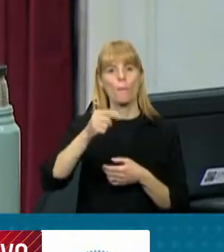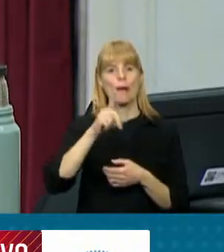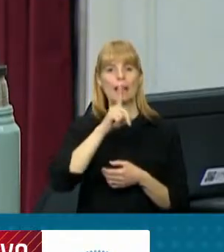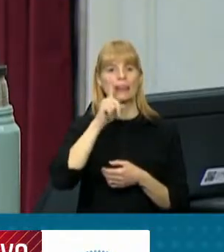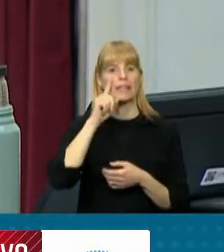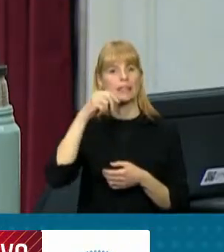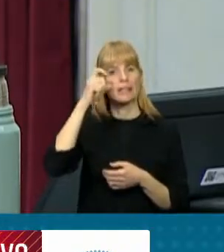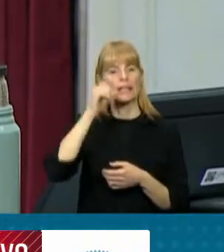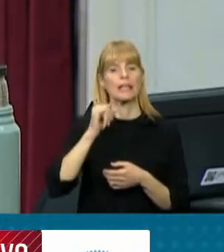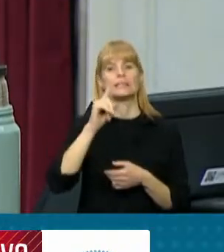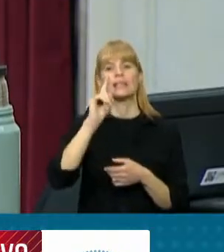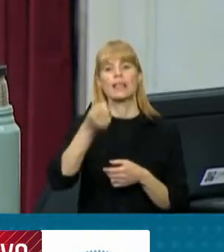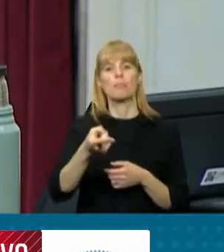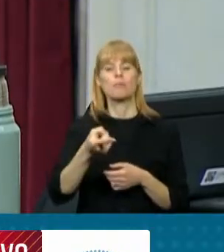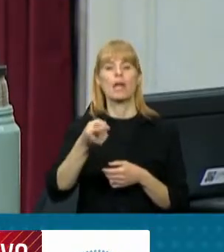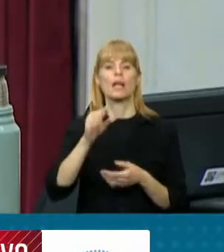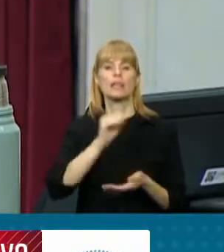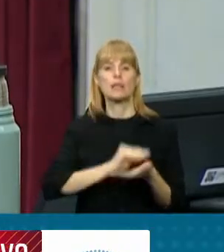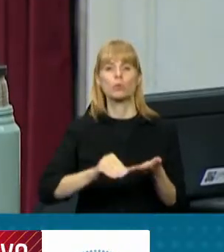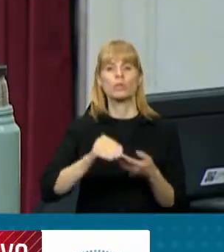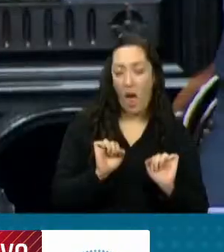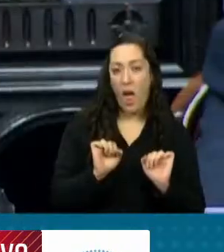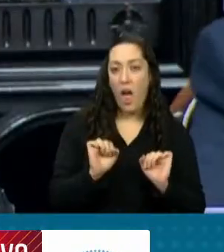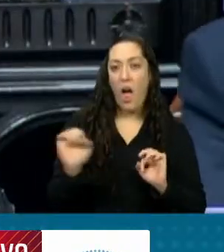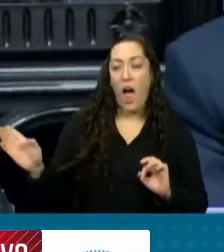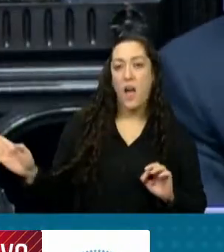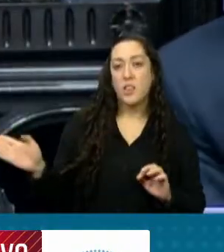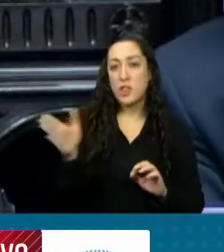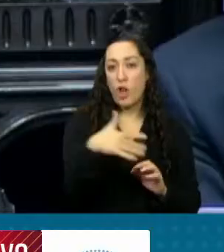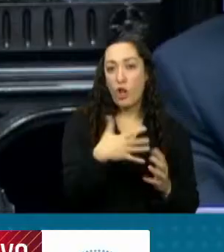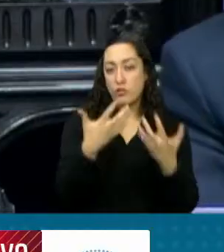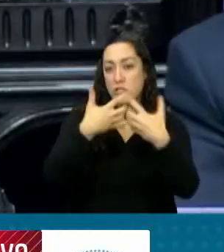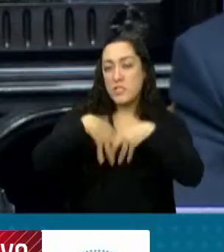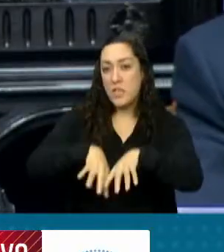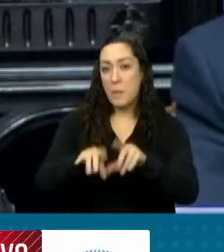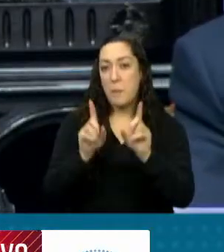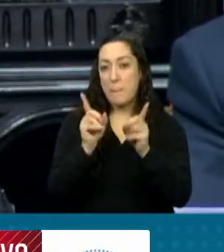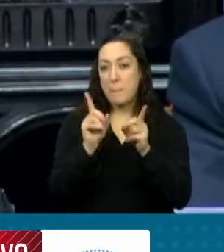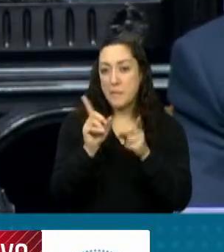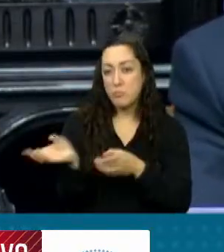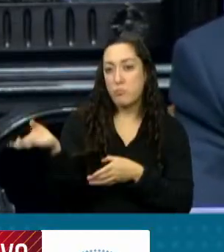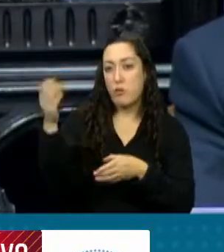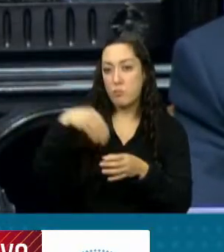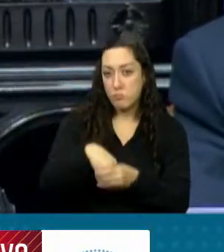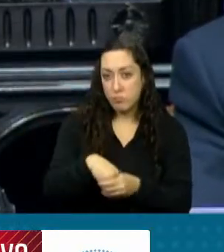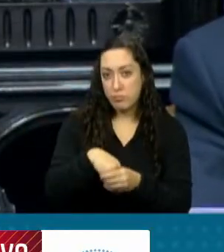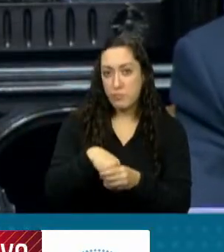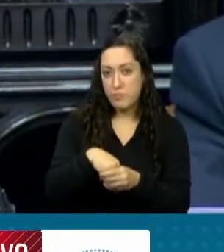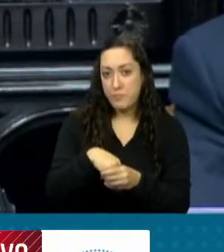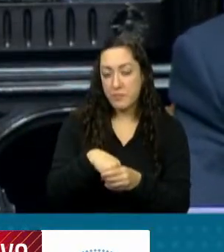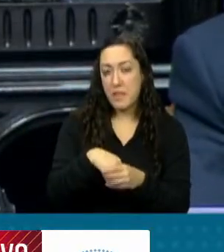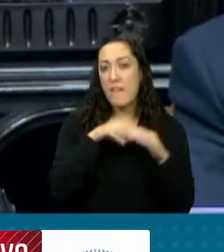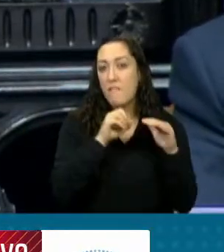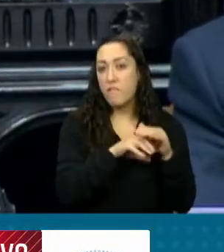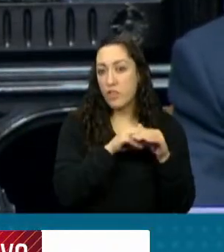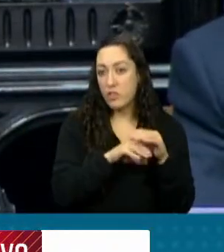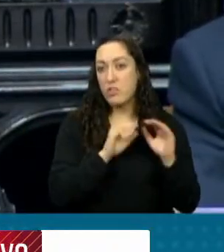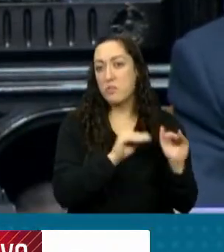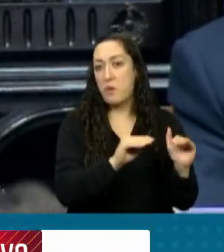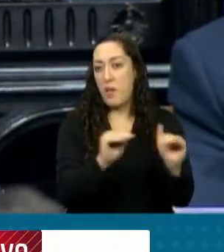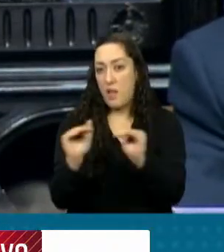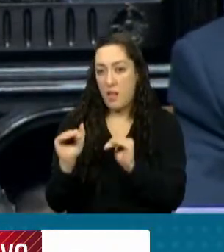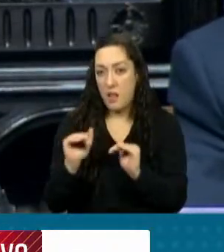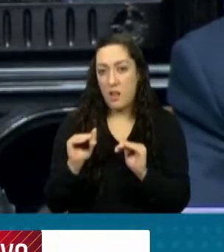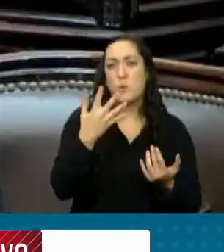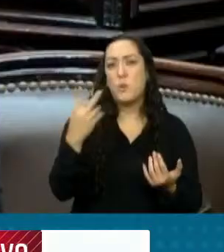programa en realidad. Nuestro, de los dos. De lo que sería una postura que era la de 100.000 pesos, aumentarlo a 100.000 pesos, y otro